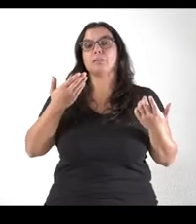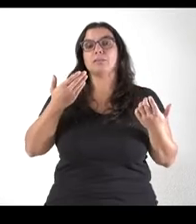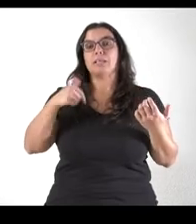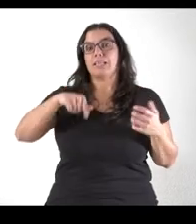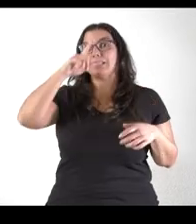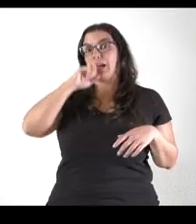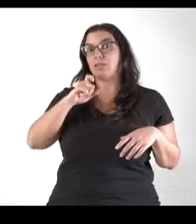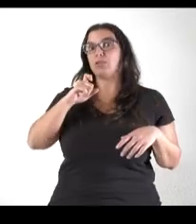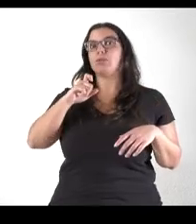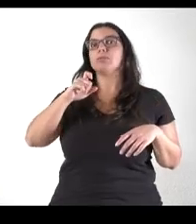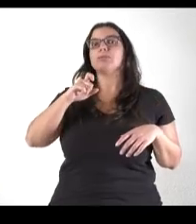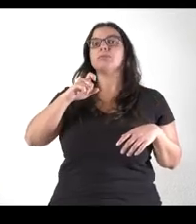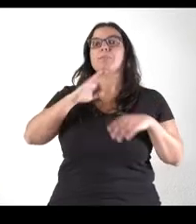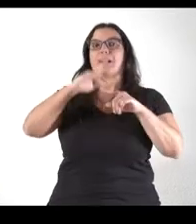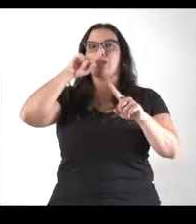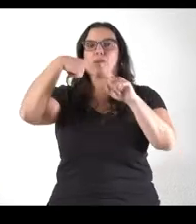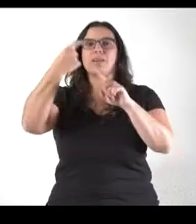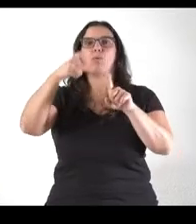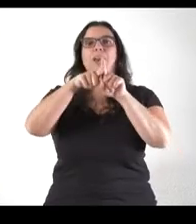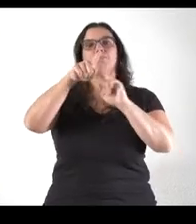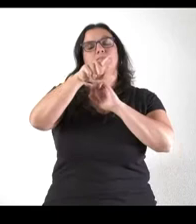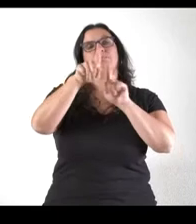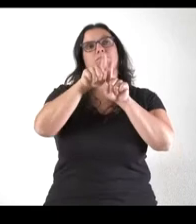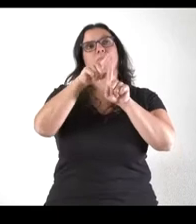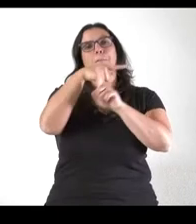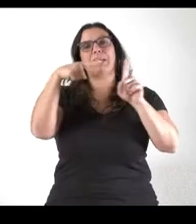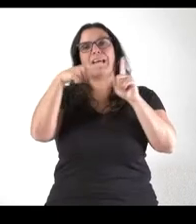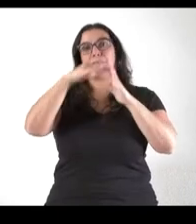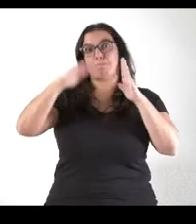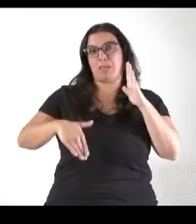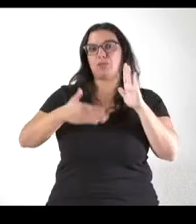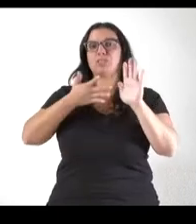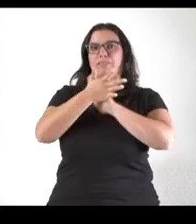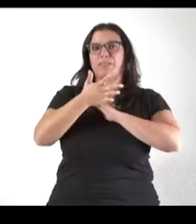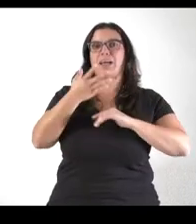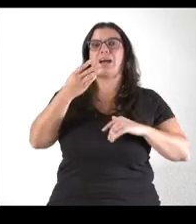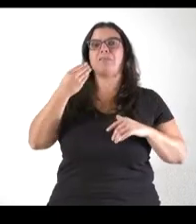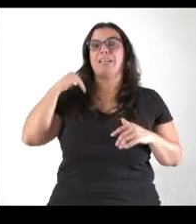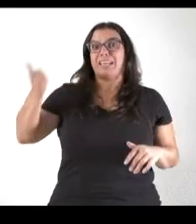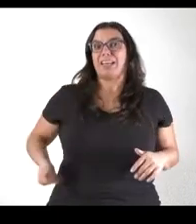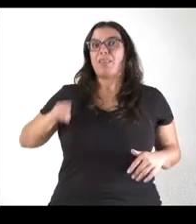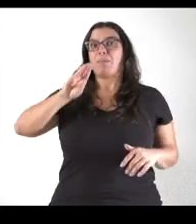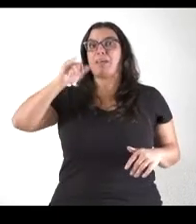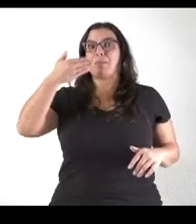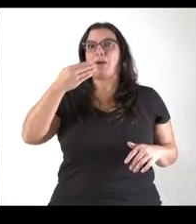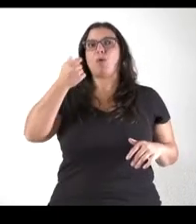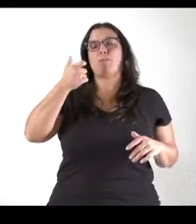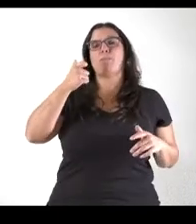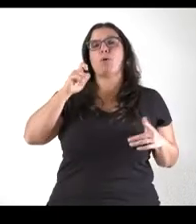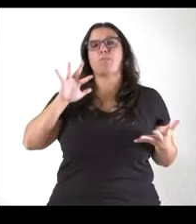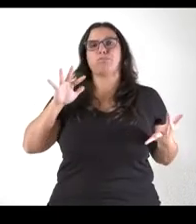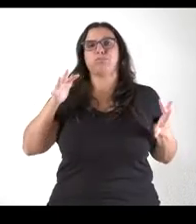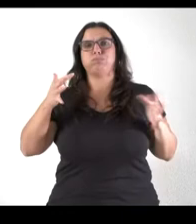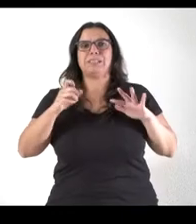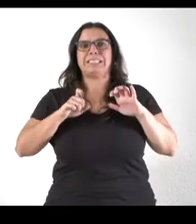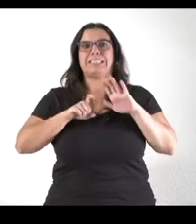2022 significa claramente un deterioro en el ritmo de evolución del pib y por una disminución en las expectativas